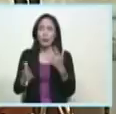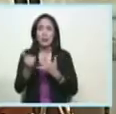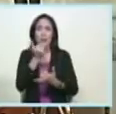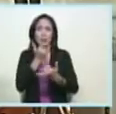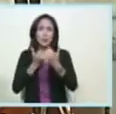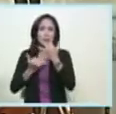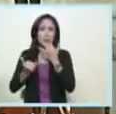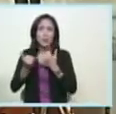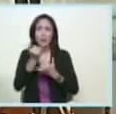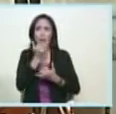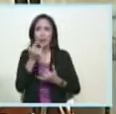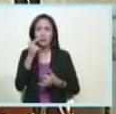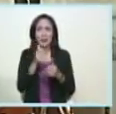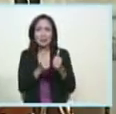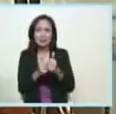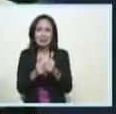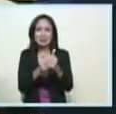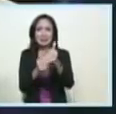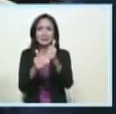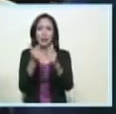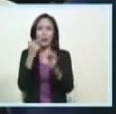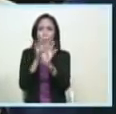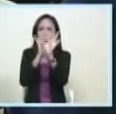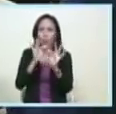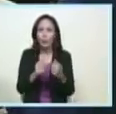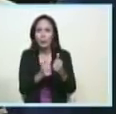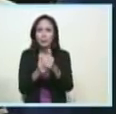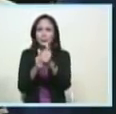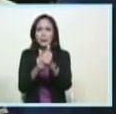errores la persecución financiera